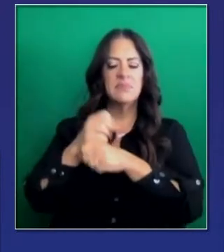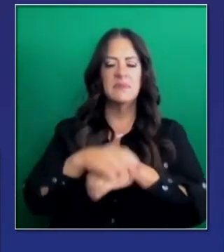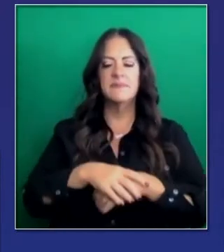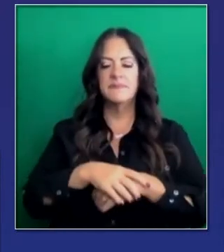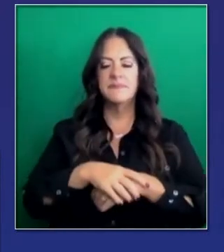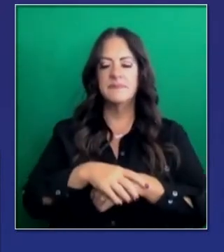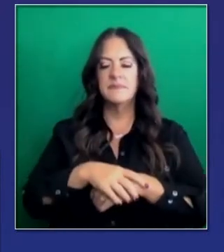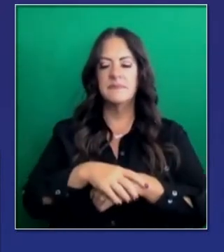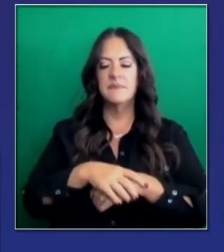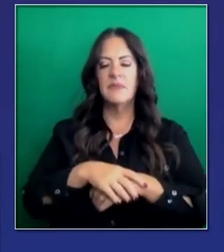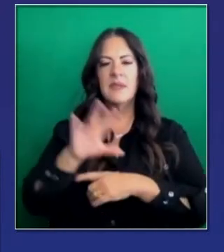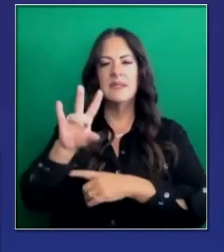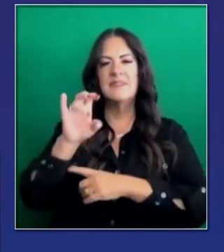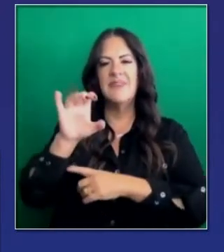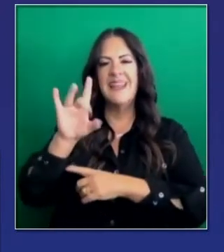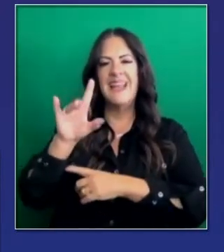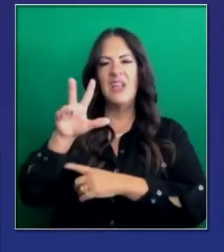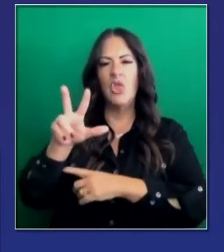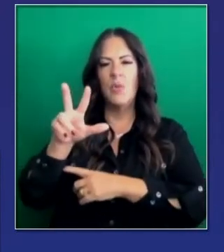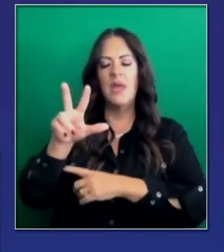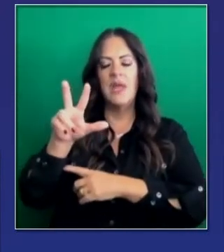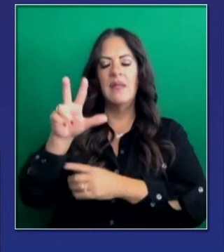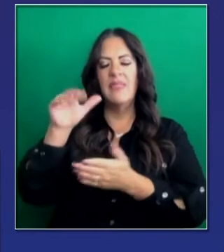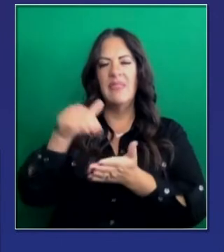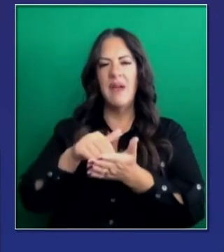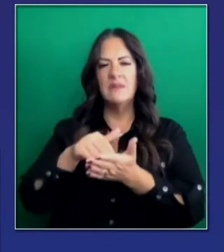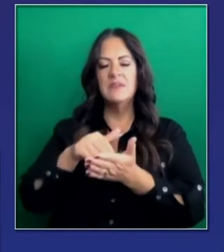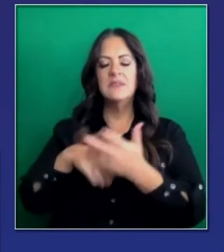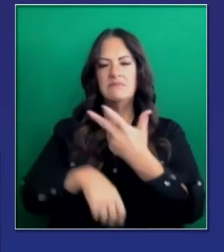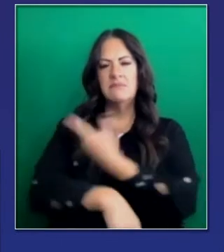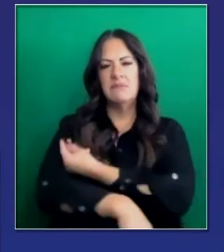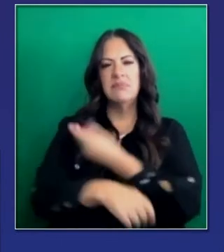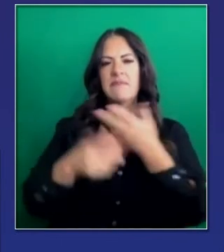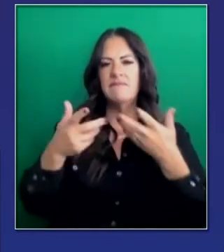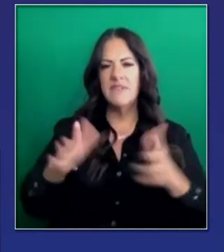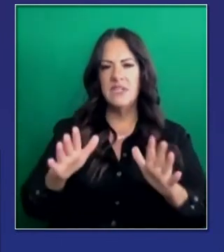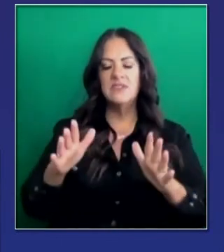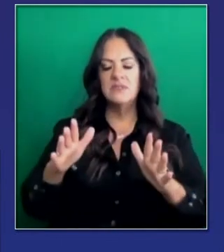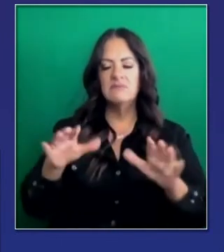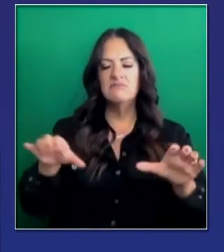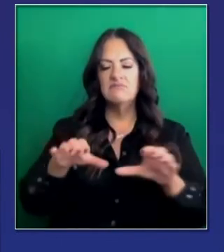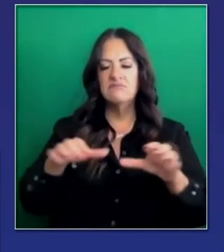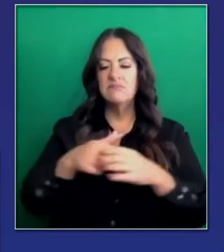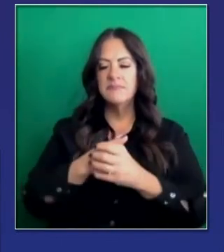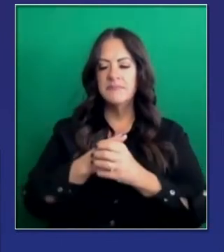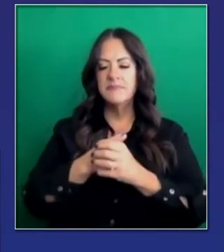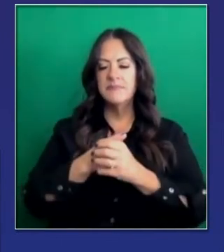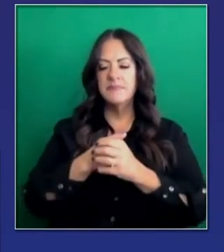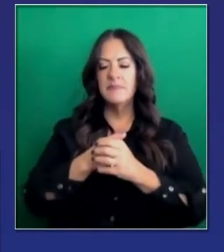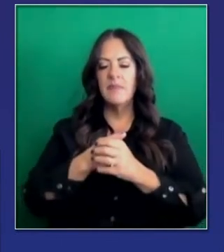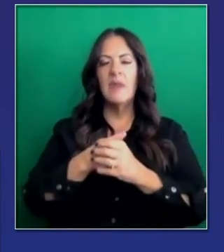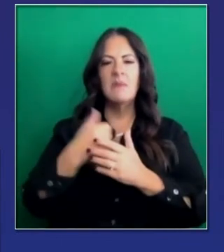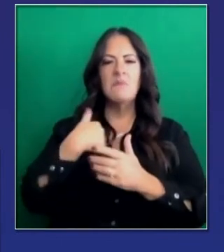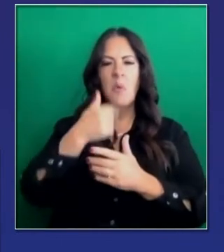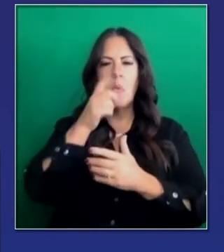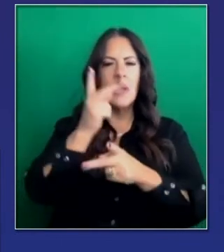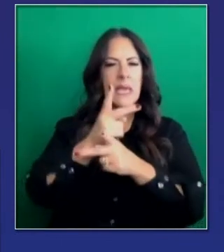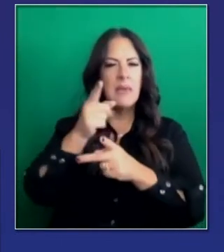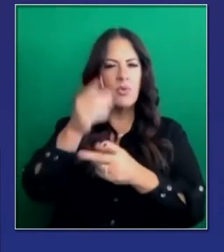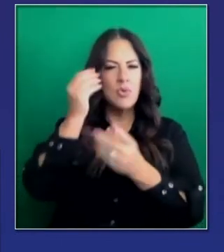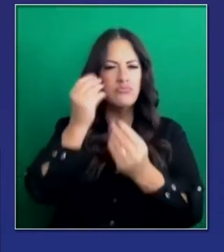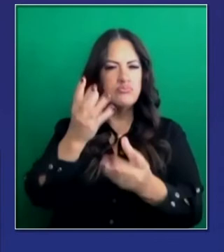dos de 800 mil 783 mil administradas este es el último período reportado y lo reseñaremos como lo hacemos a